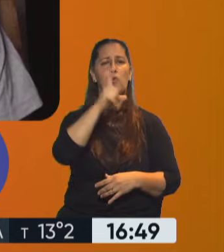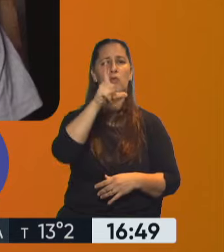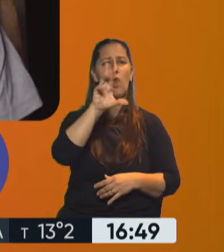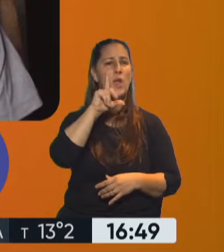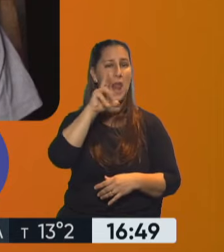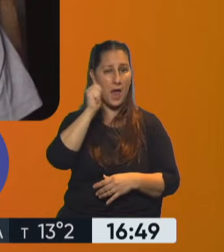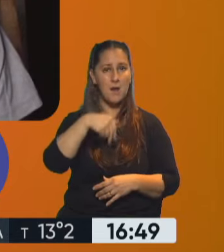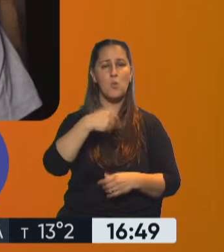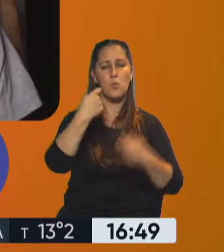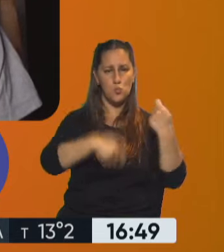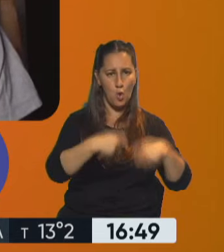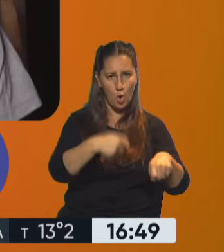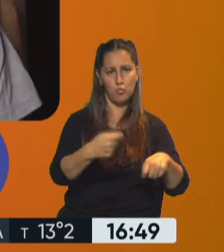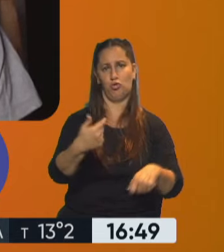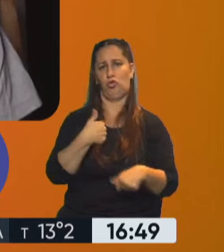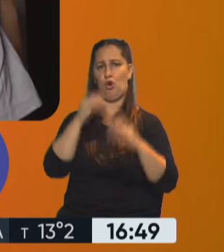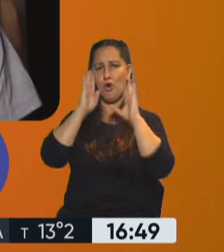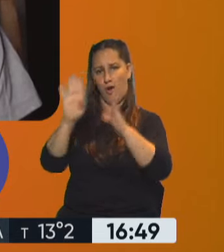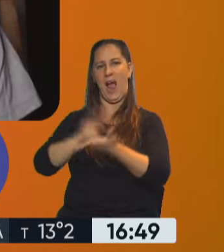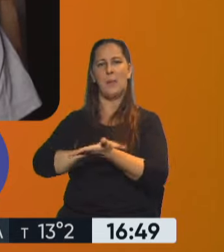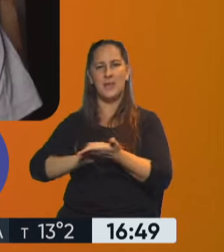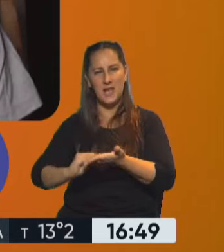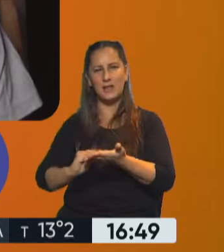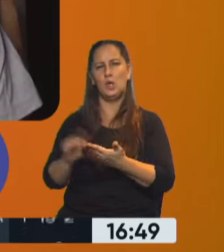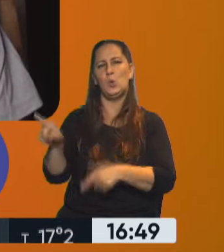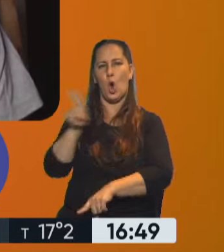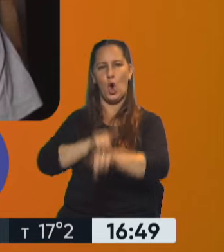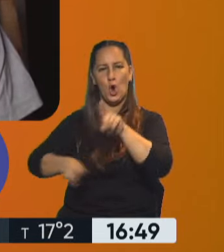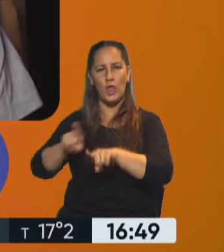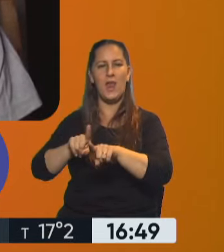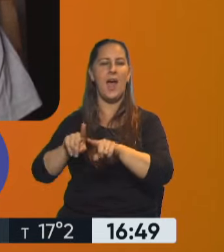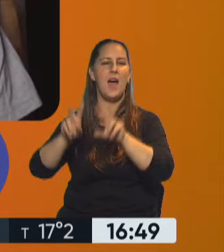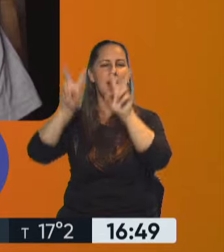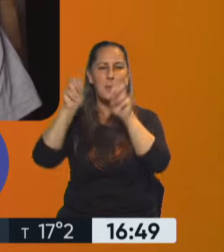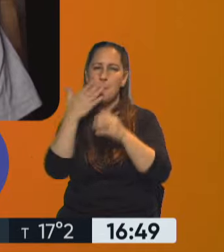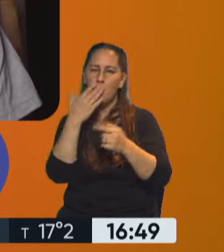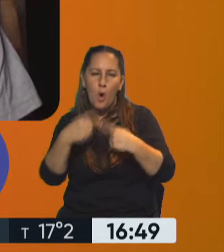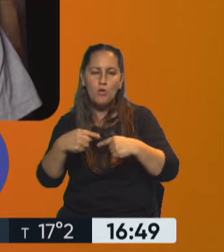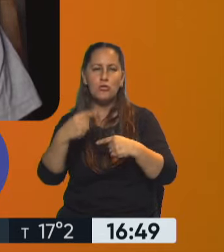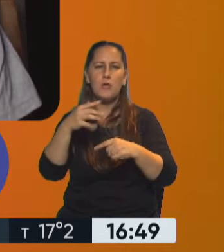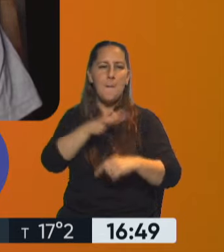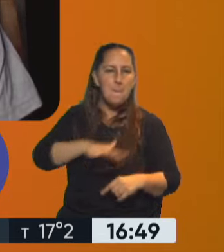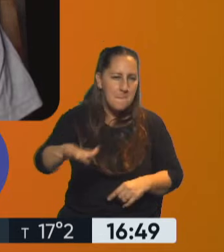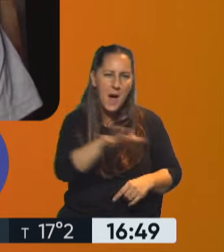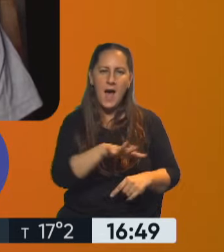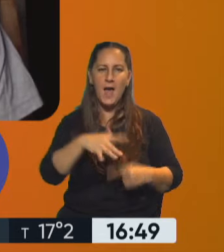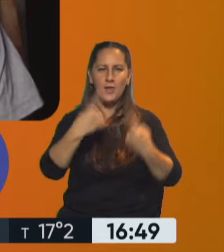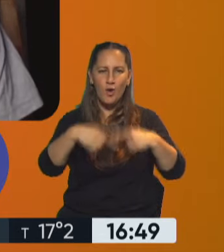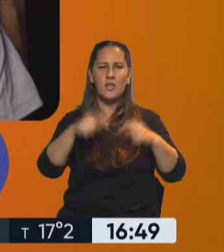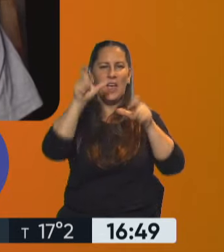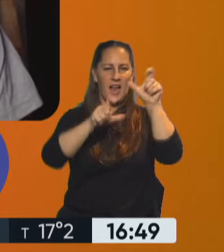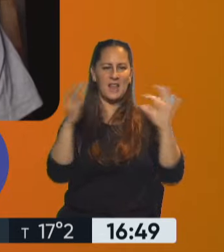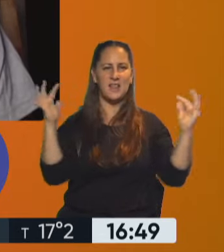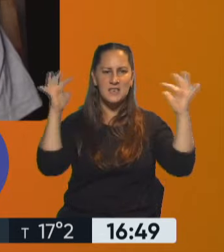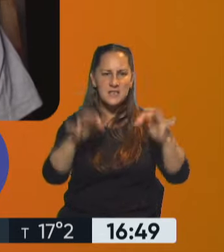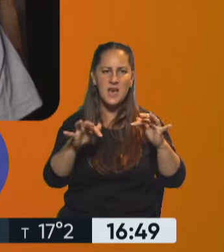y yo hago toda la parte, lo que es administrativo, de coordinar todo lo que esté bien, todo en el patio, de que llegue la gente y que